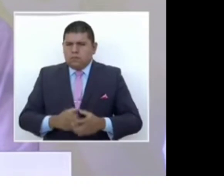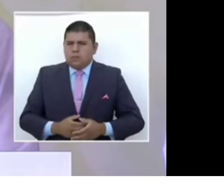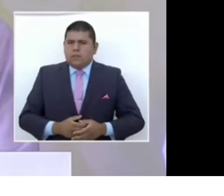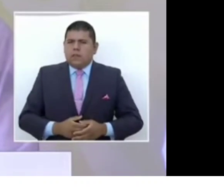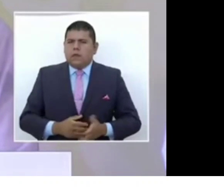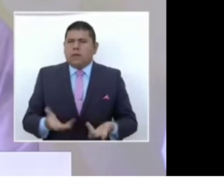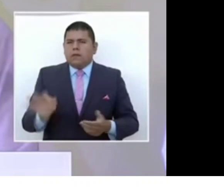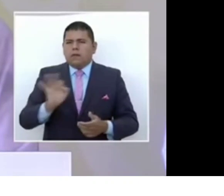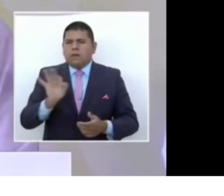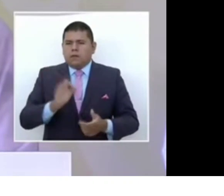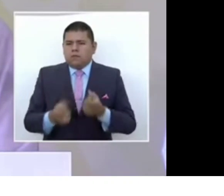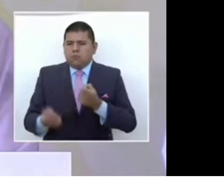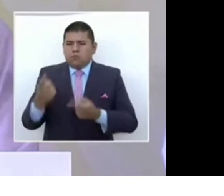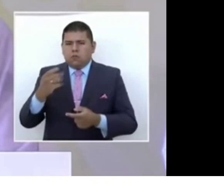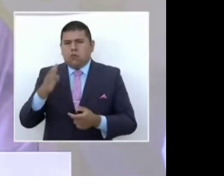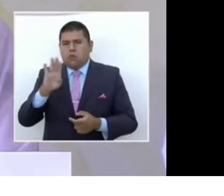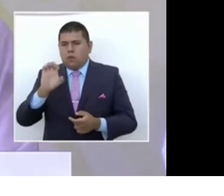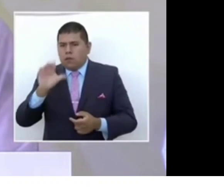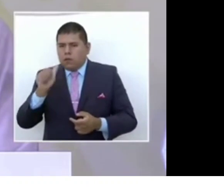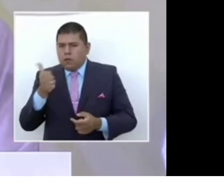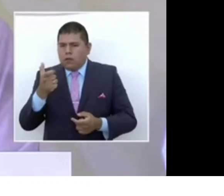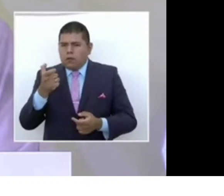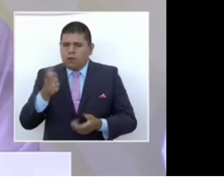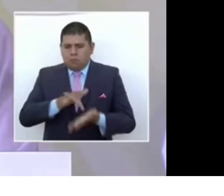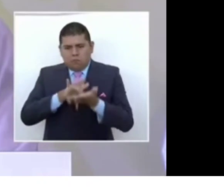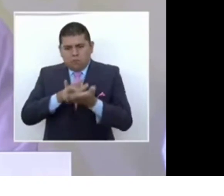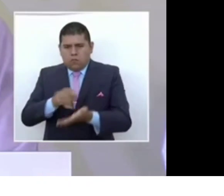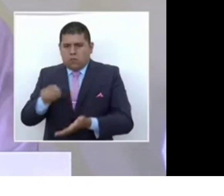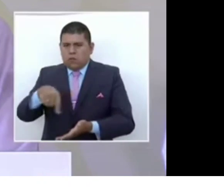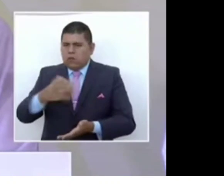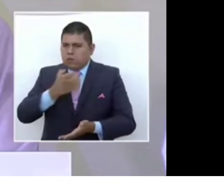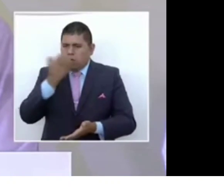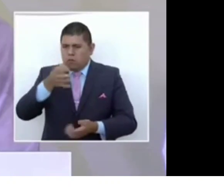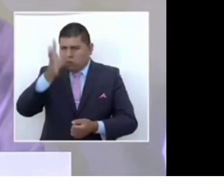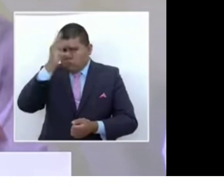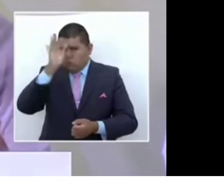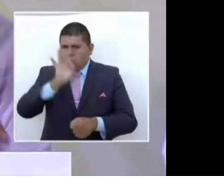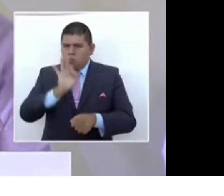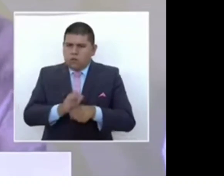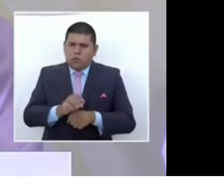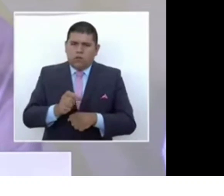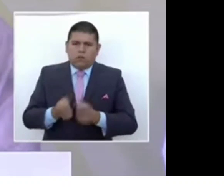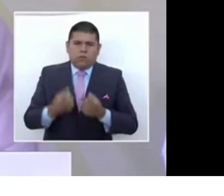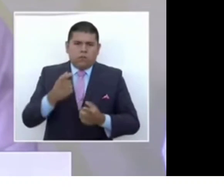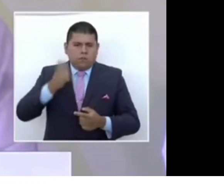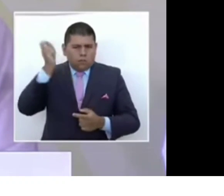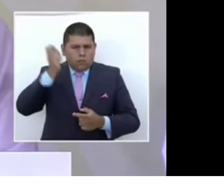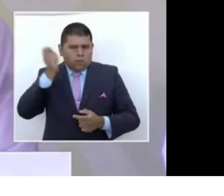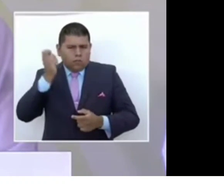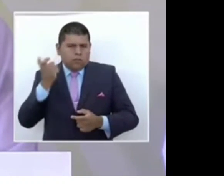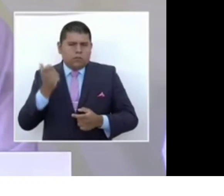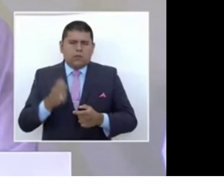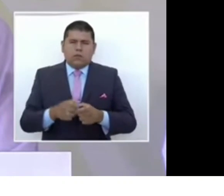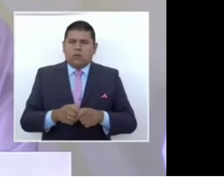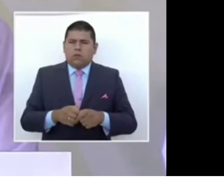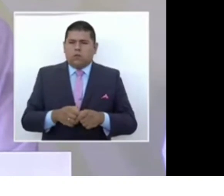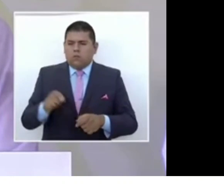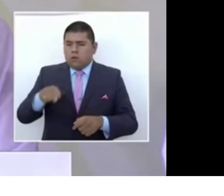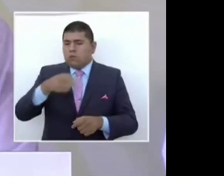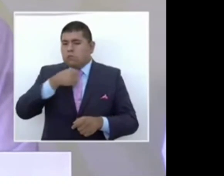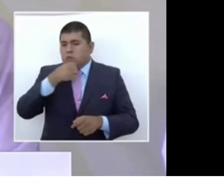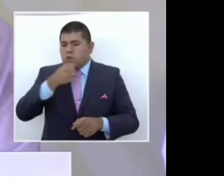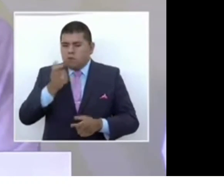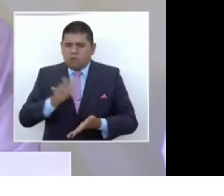una beca para estudiar, tiene una pensión porque es adulto